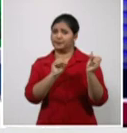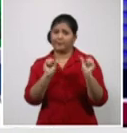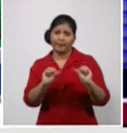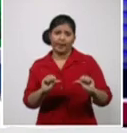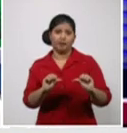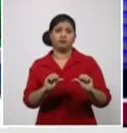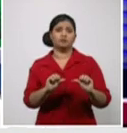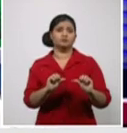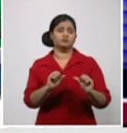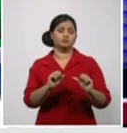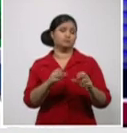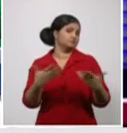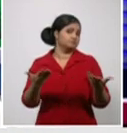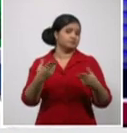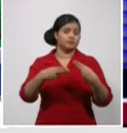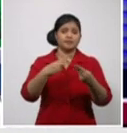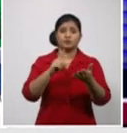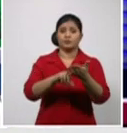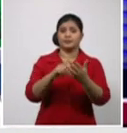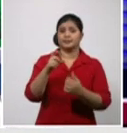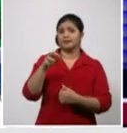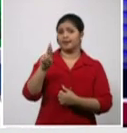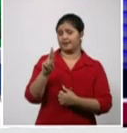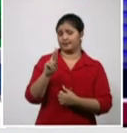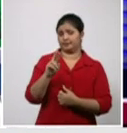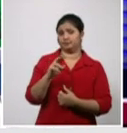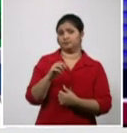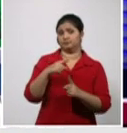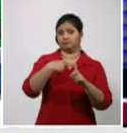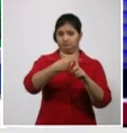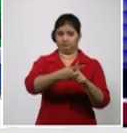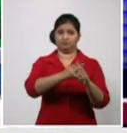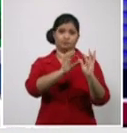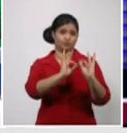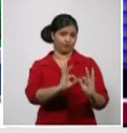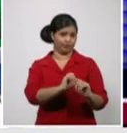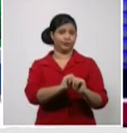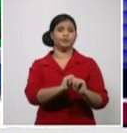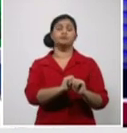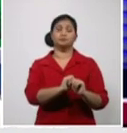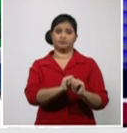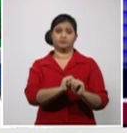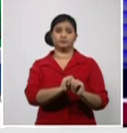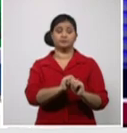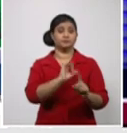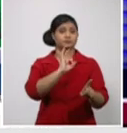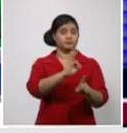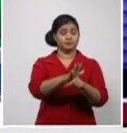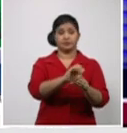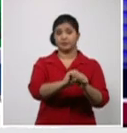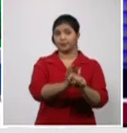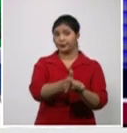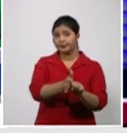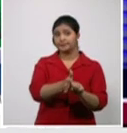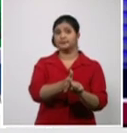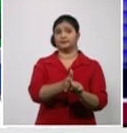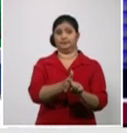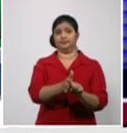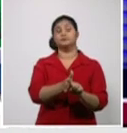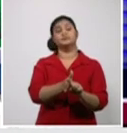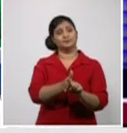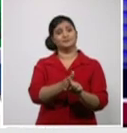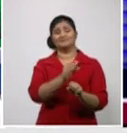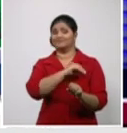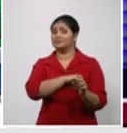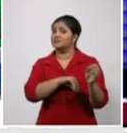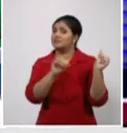positivo y tuvo desde el principio una evolución un tanto tórpida.